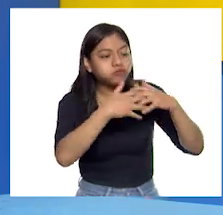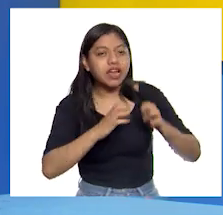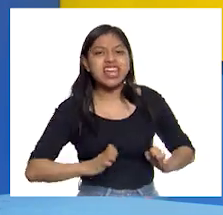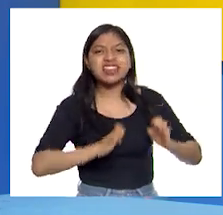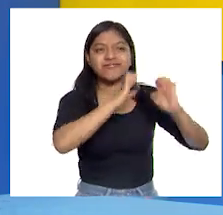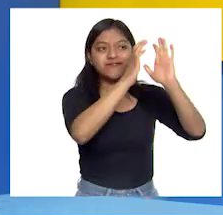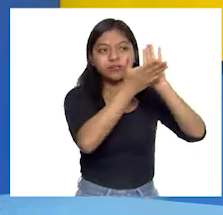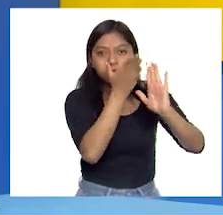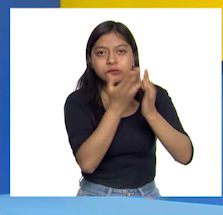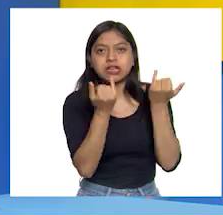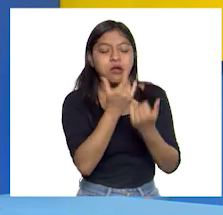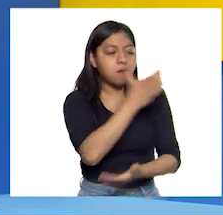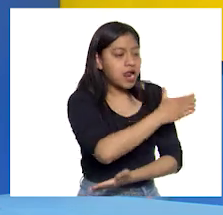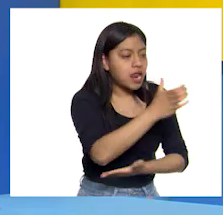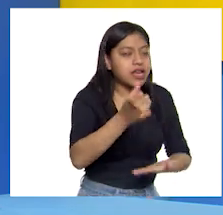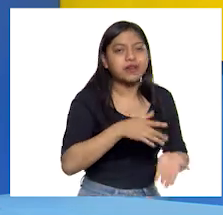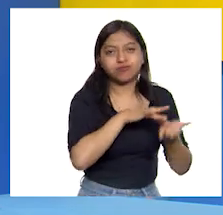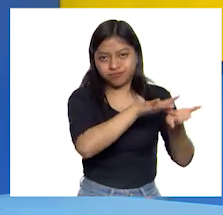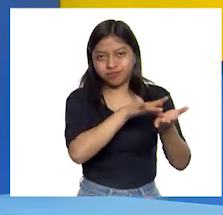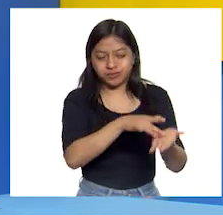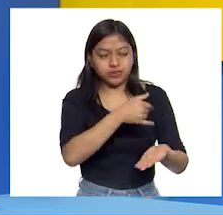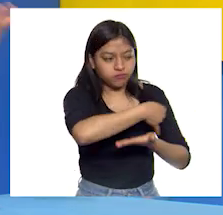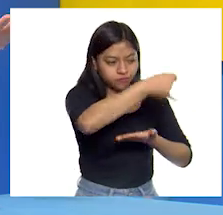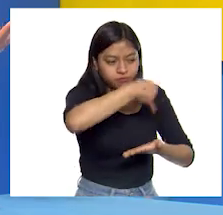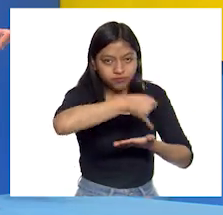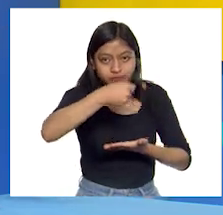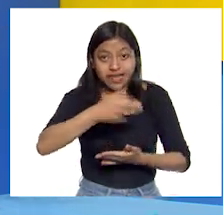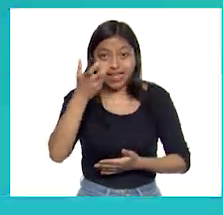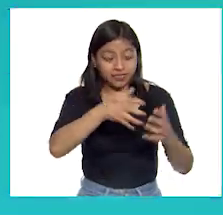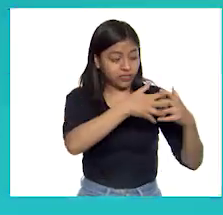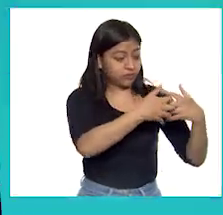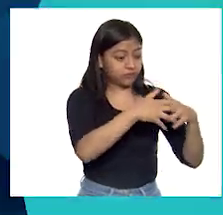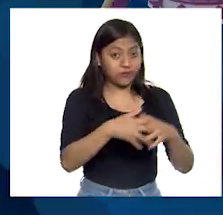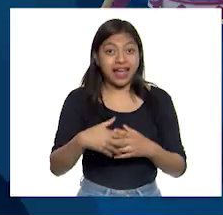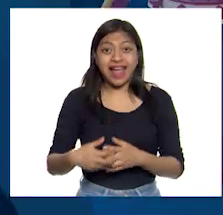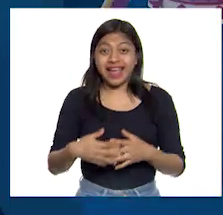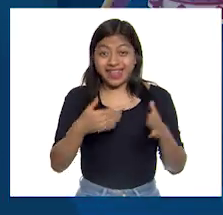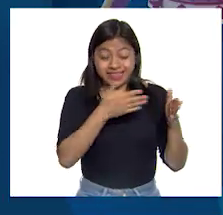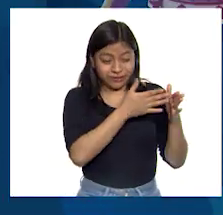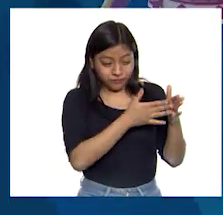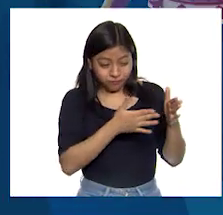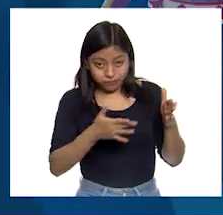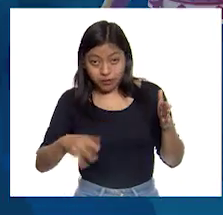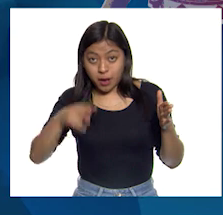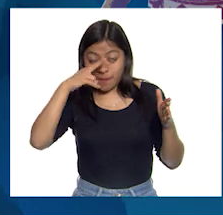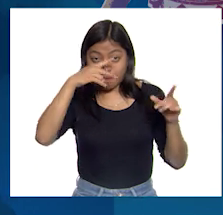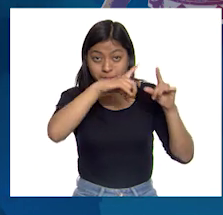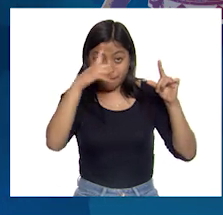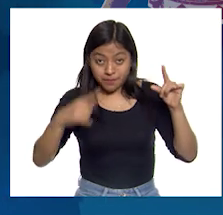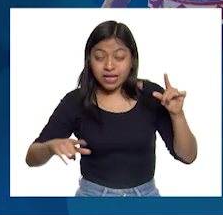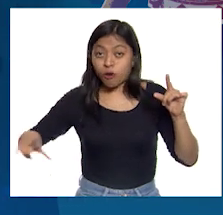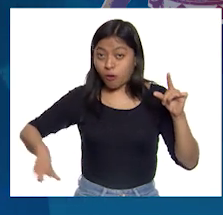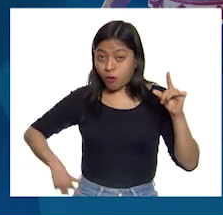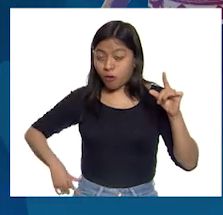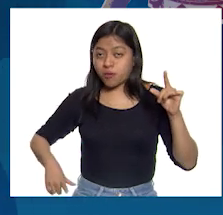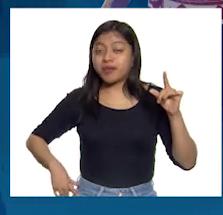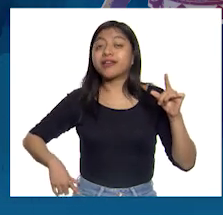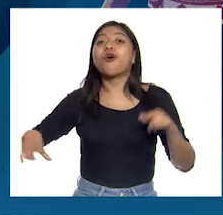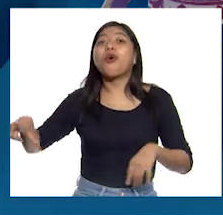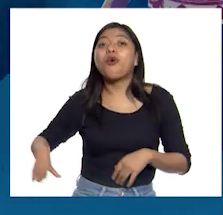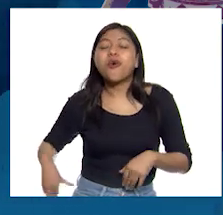En gran medida sí. Entre 1940 y 1970, México vivió un periodo de prosperidad económica